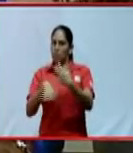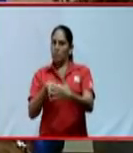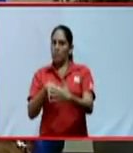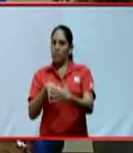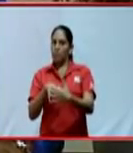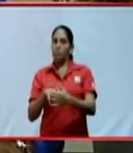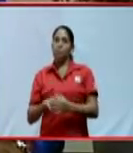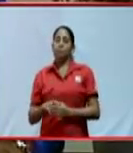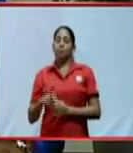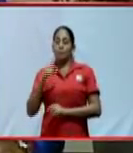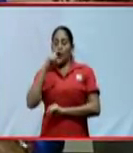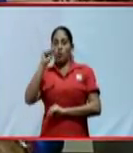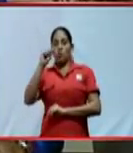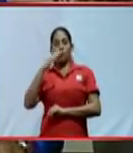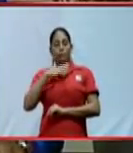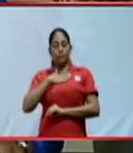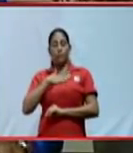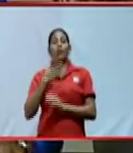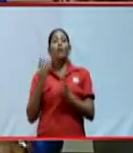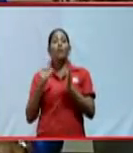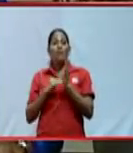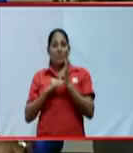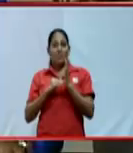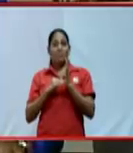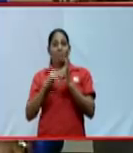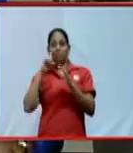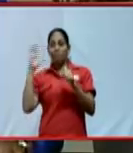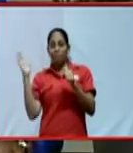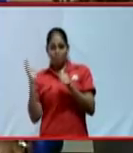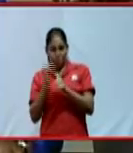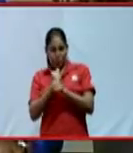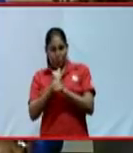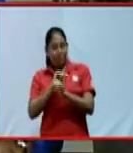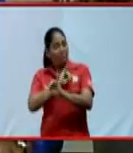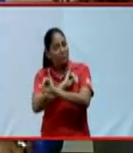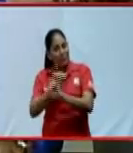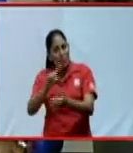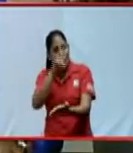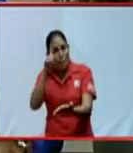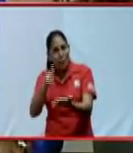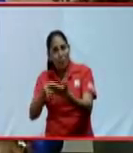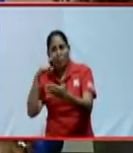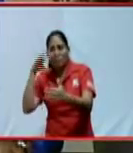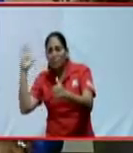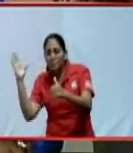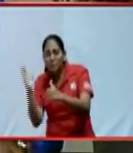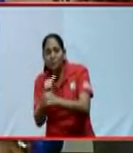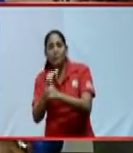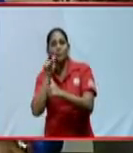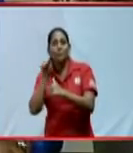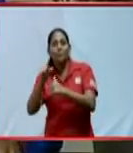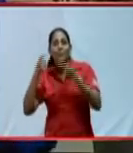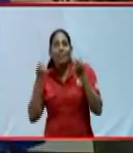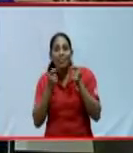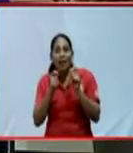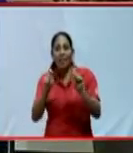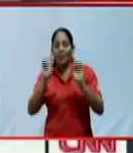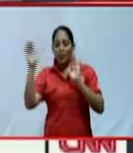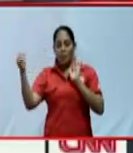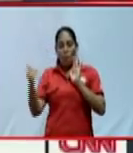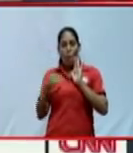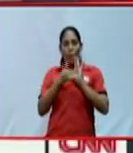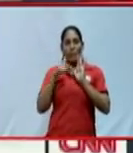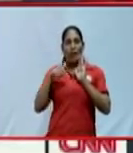un atentado golpista contra la democracia, contra la estabilidad de nuestra